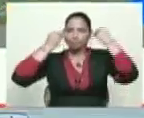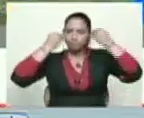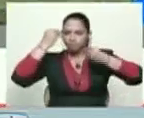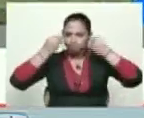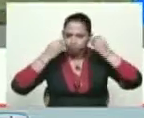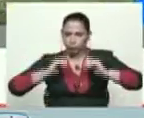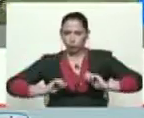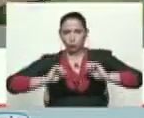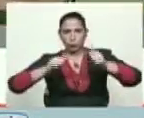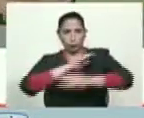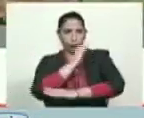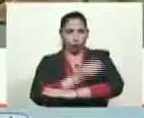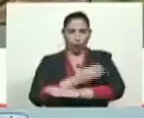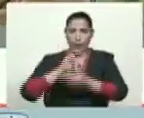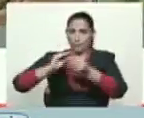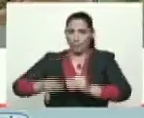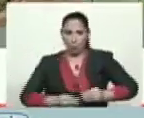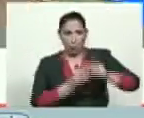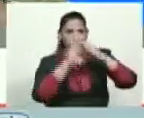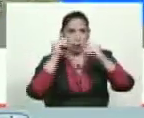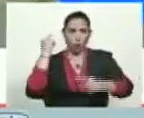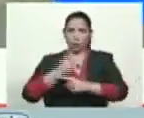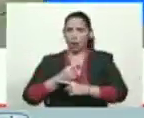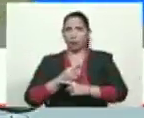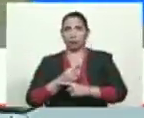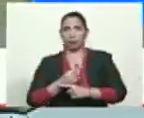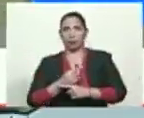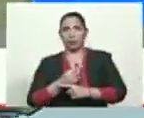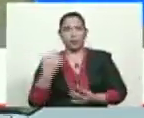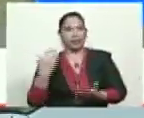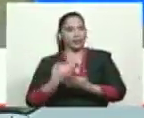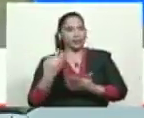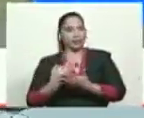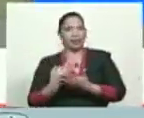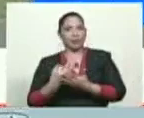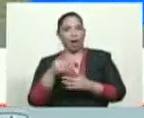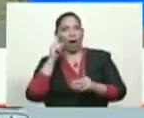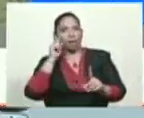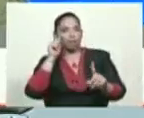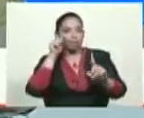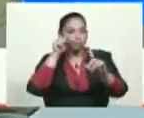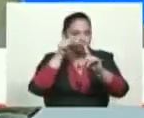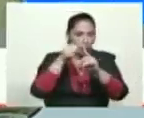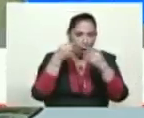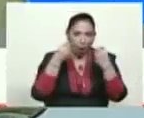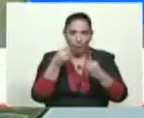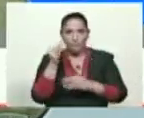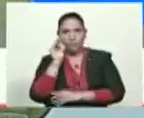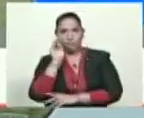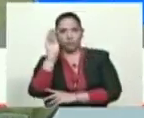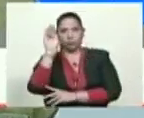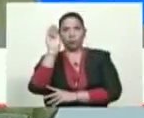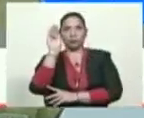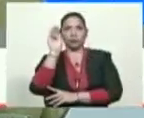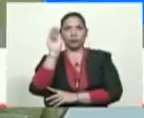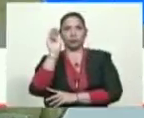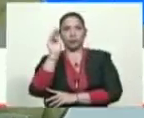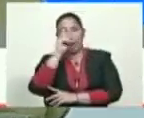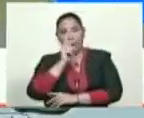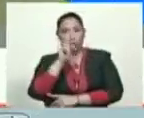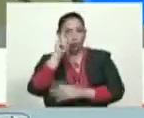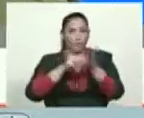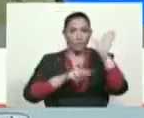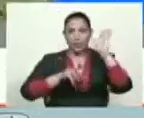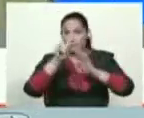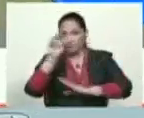recuperando todo lo que hay que recuperar pero siempre ya poniendo la vista al futuro año 2020